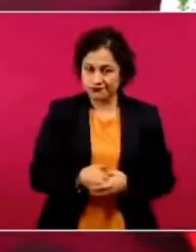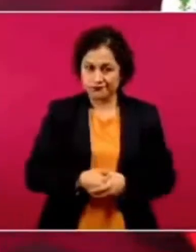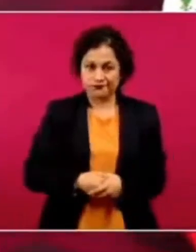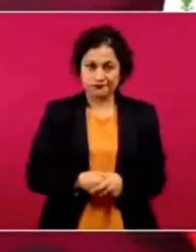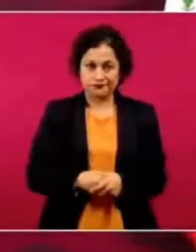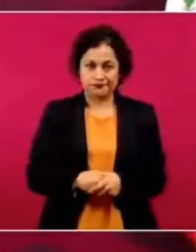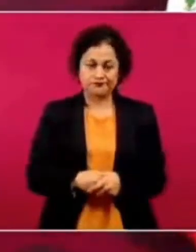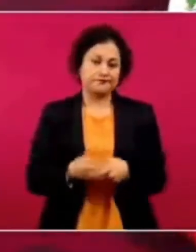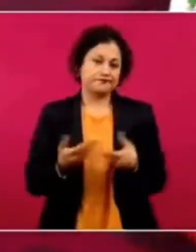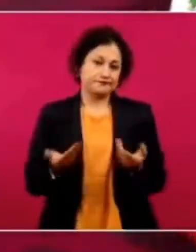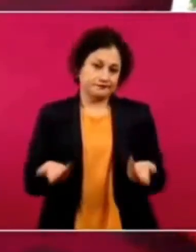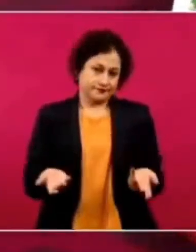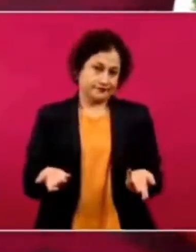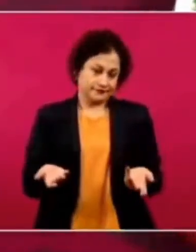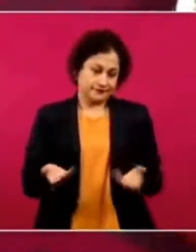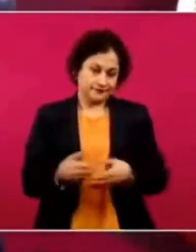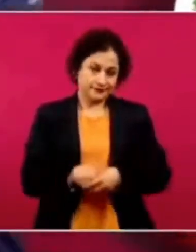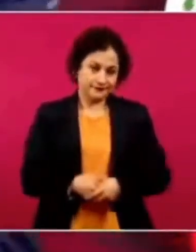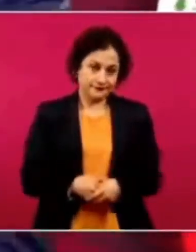Bueno, entonces,